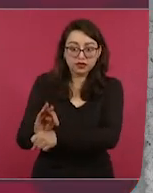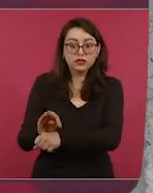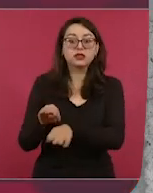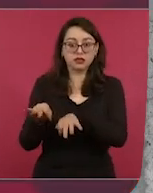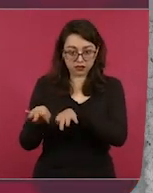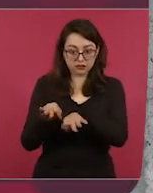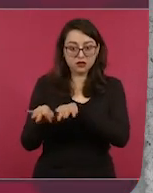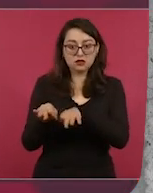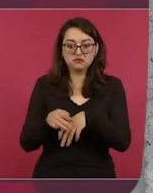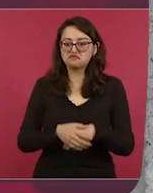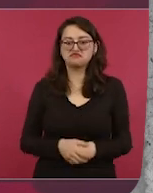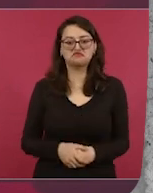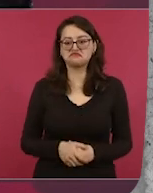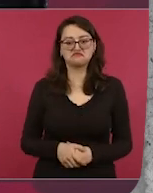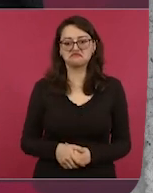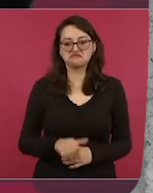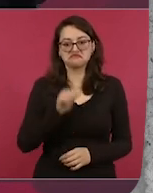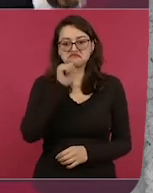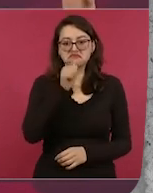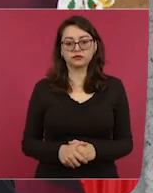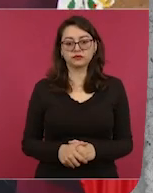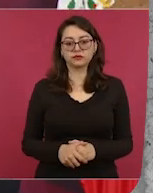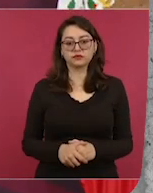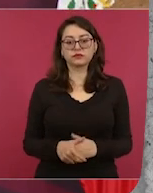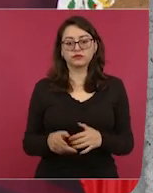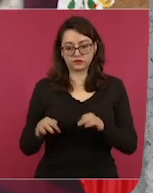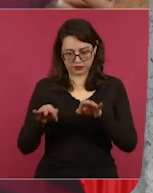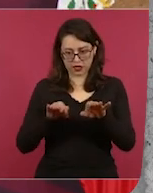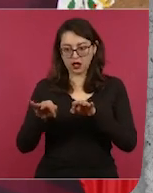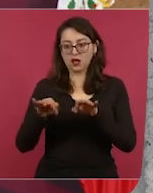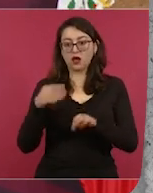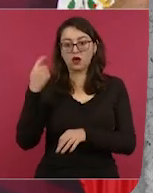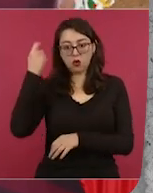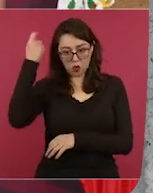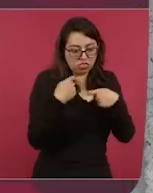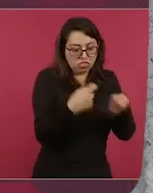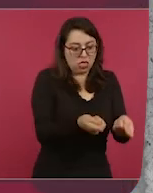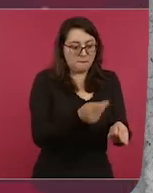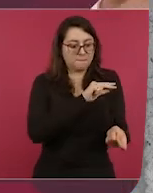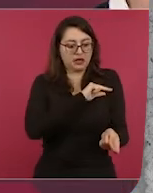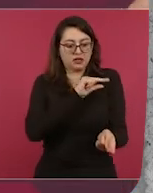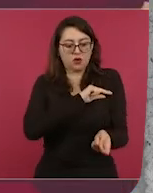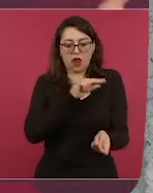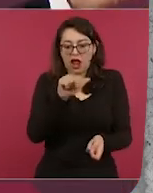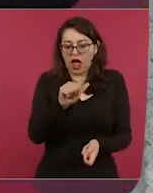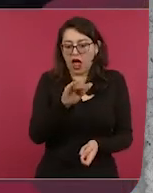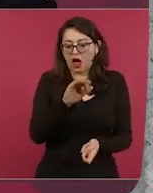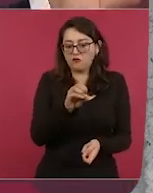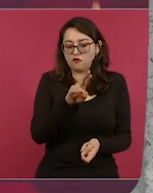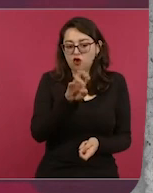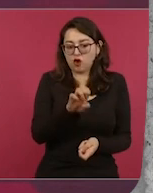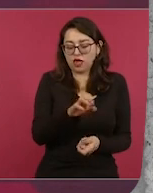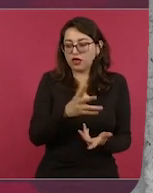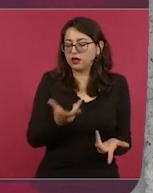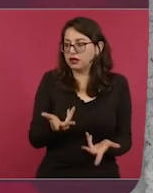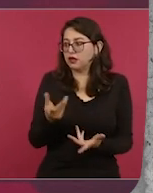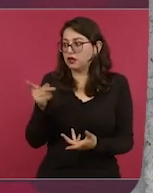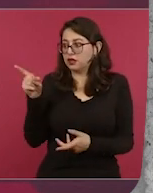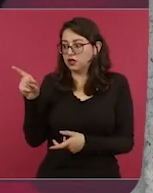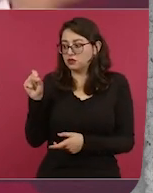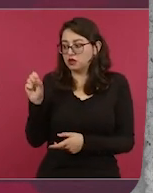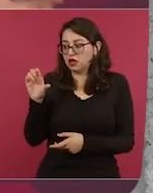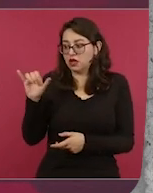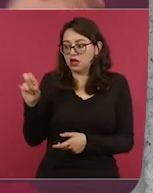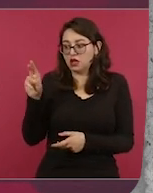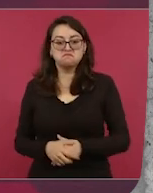para evitar que se privatizar las pensiones de los trabajadores ayer hablábamos con los maestros si